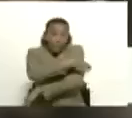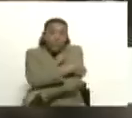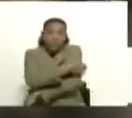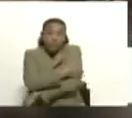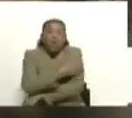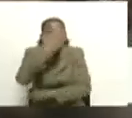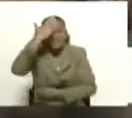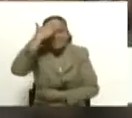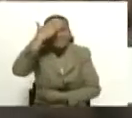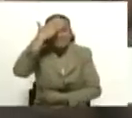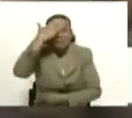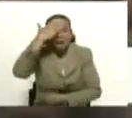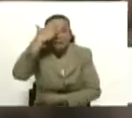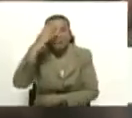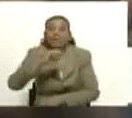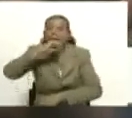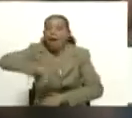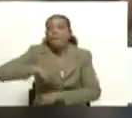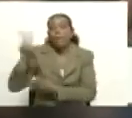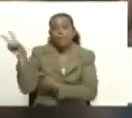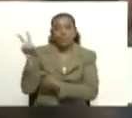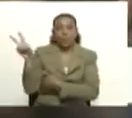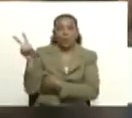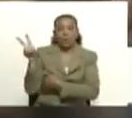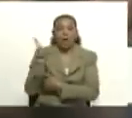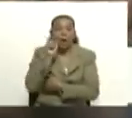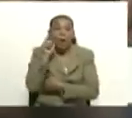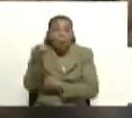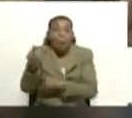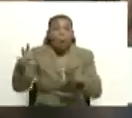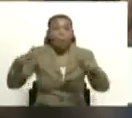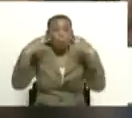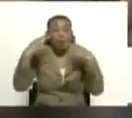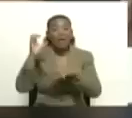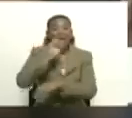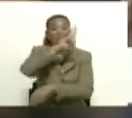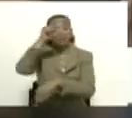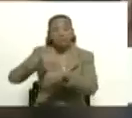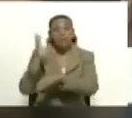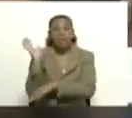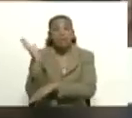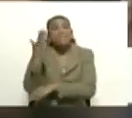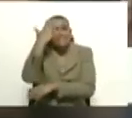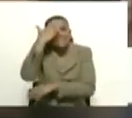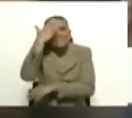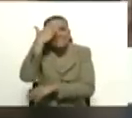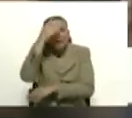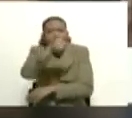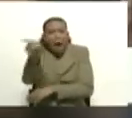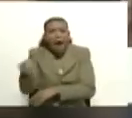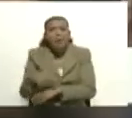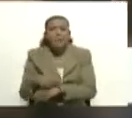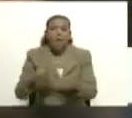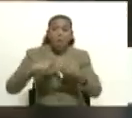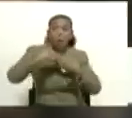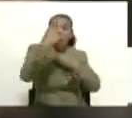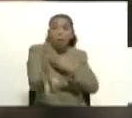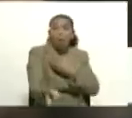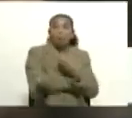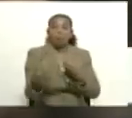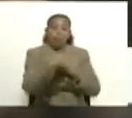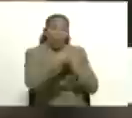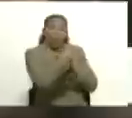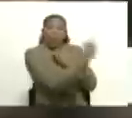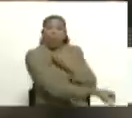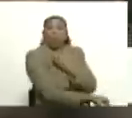Los otros, Pedro Infante y toda la Asamblea Nacional, los otros son los